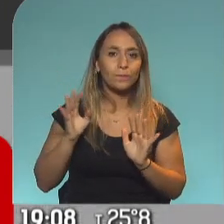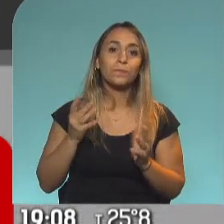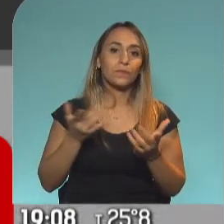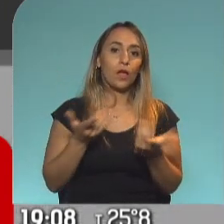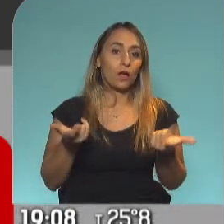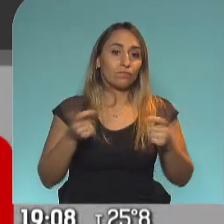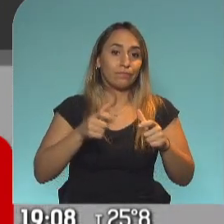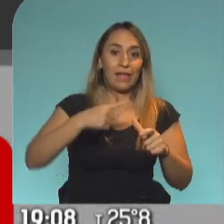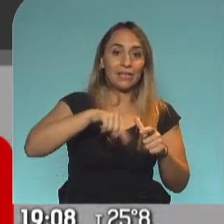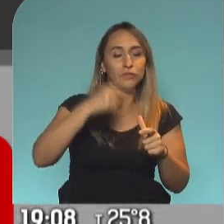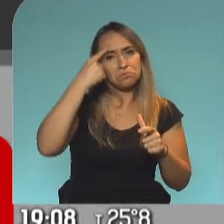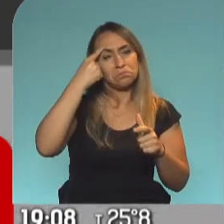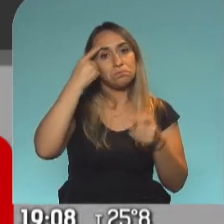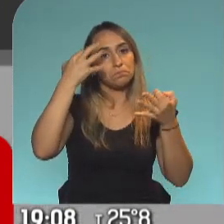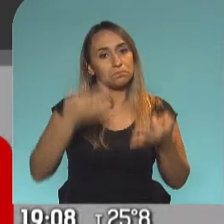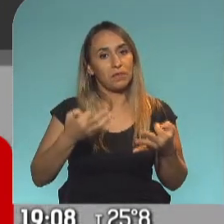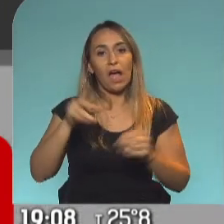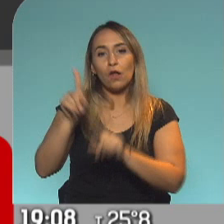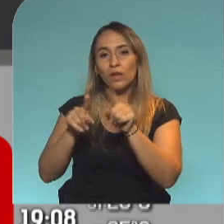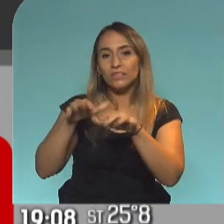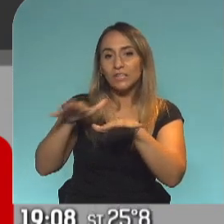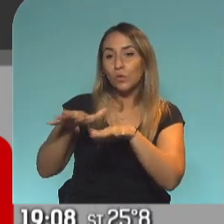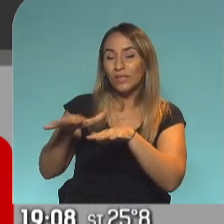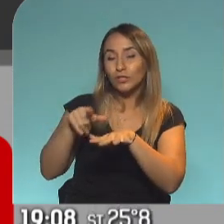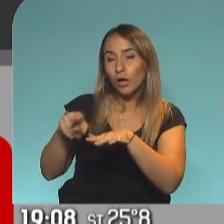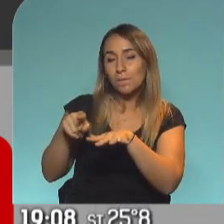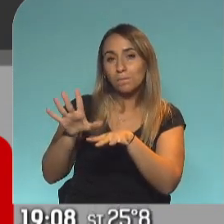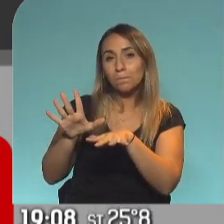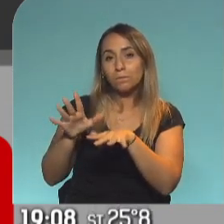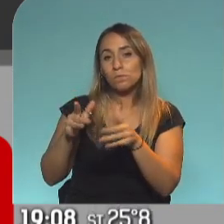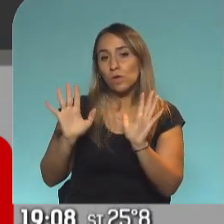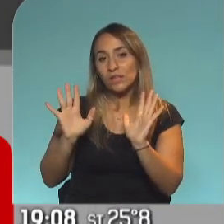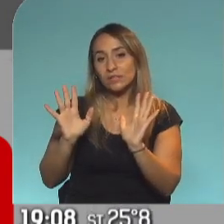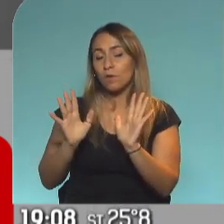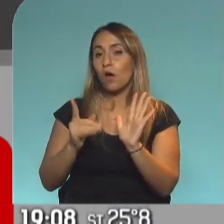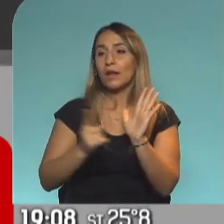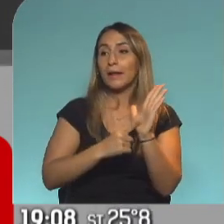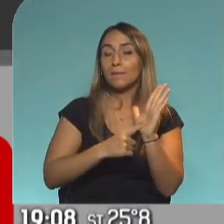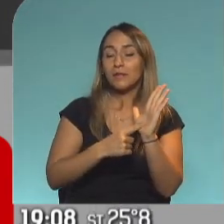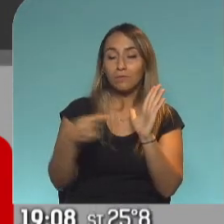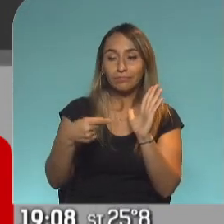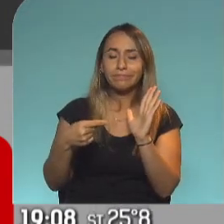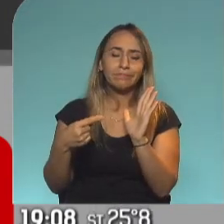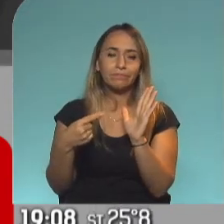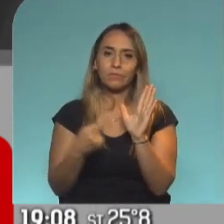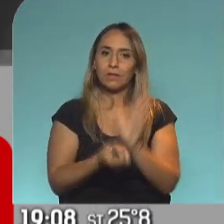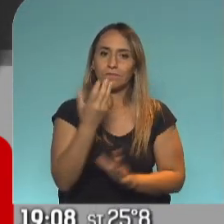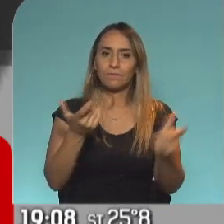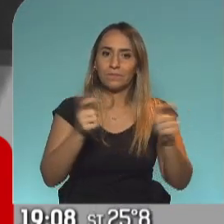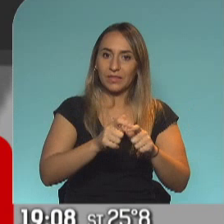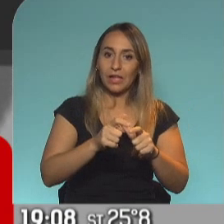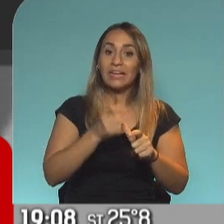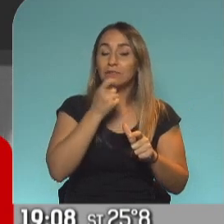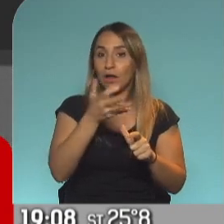estima conveniente, en aquellos casos en que estén previstos en el reglamento. En caso de que ocurra, en caso de que